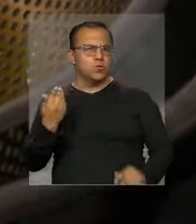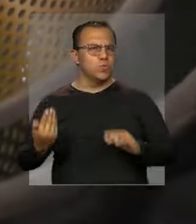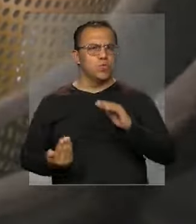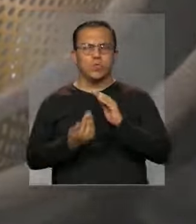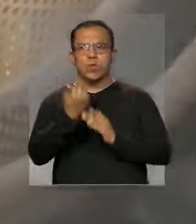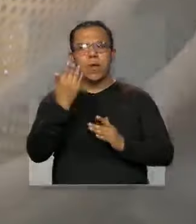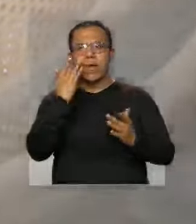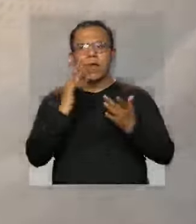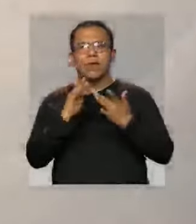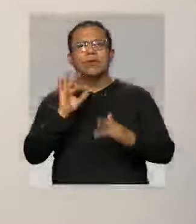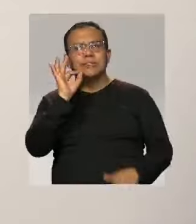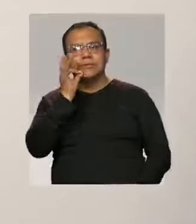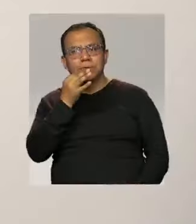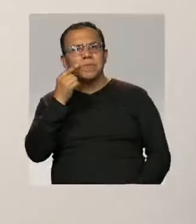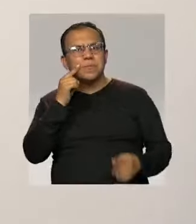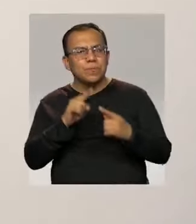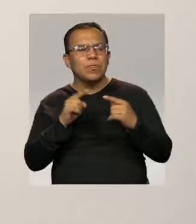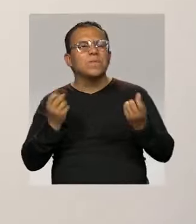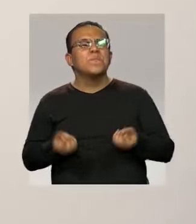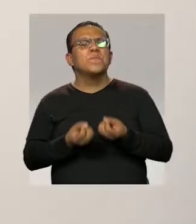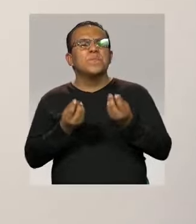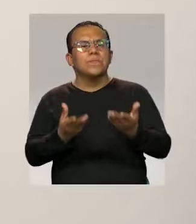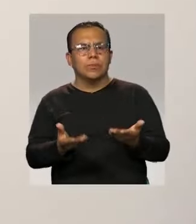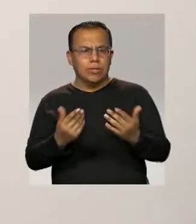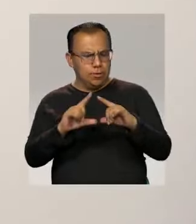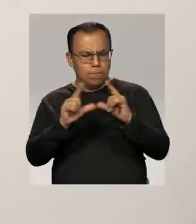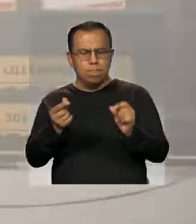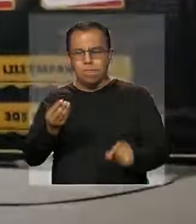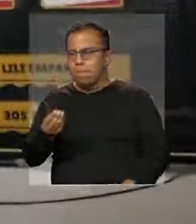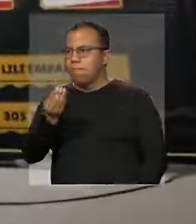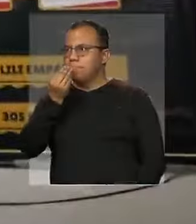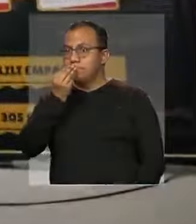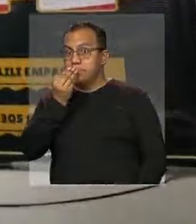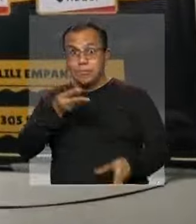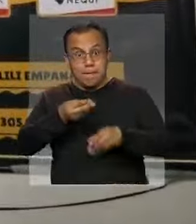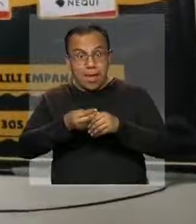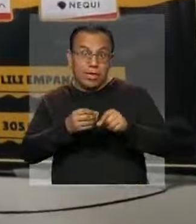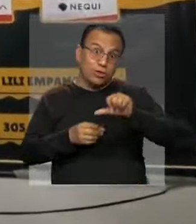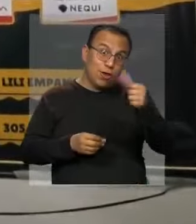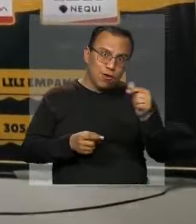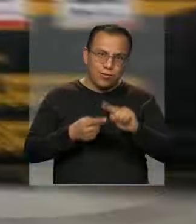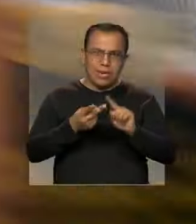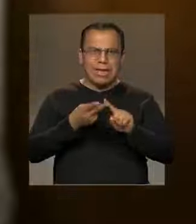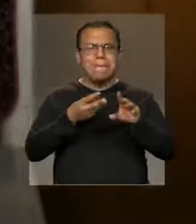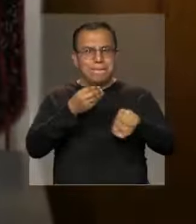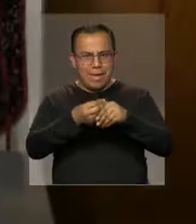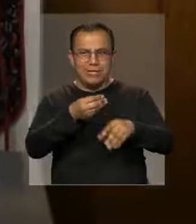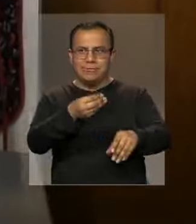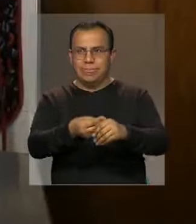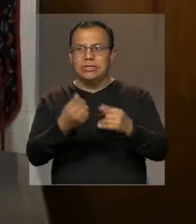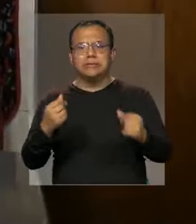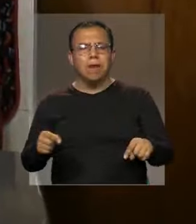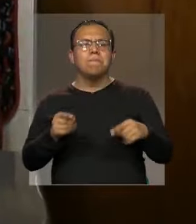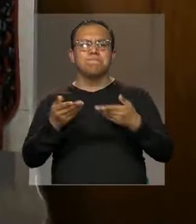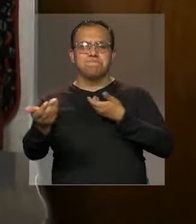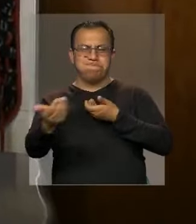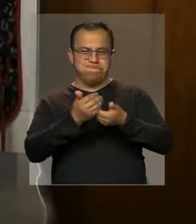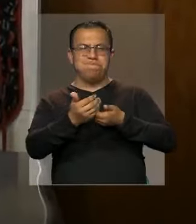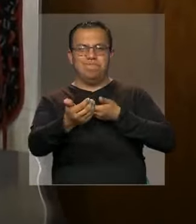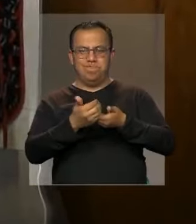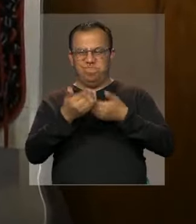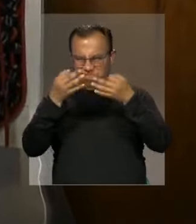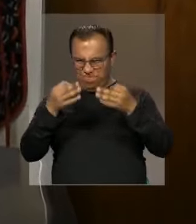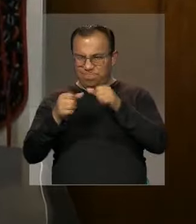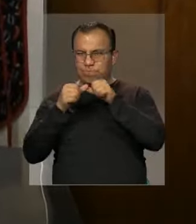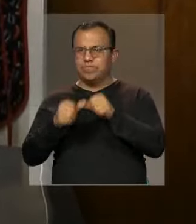novedoso, es algo delicioso. Es un producto que de pronto tú lo pruebas y quieres comerte otra empanada y la siguiente. Tiene varios clientes